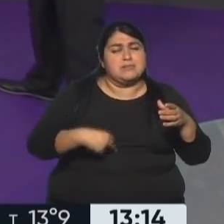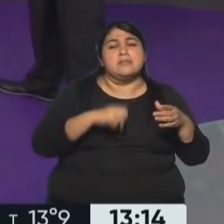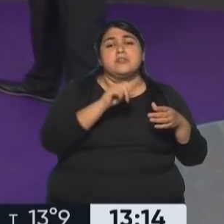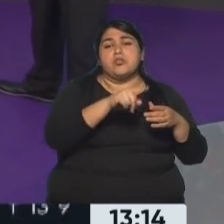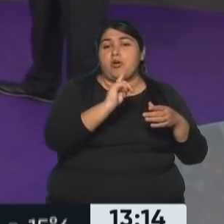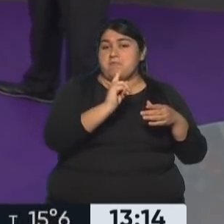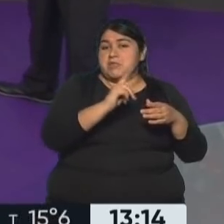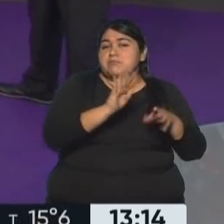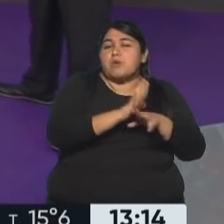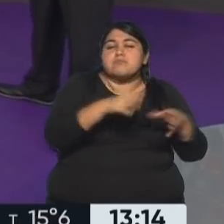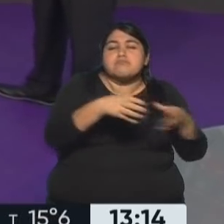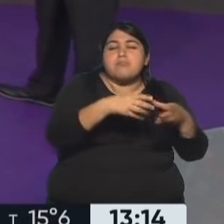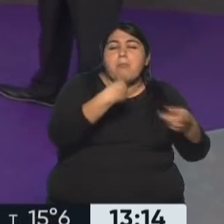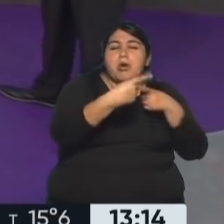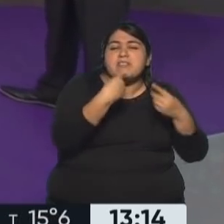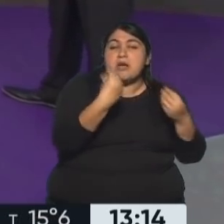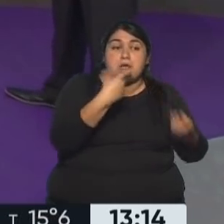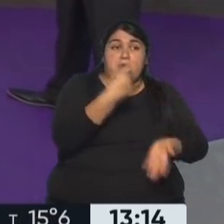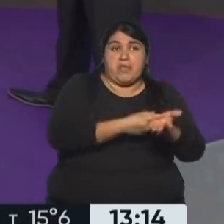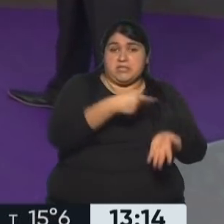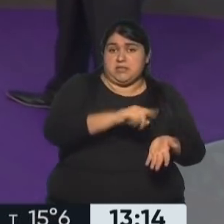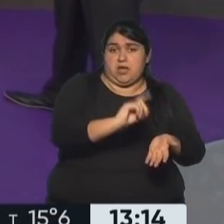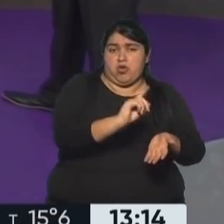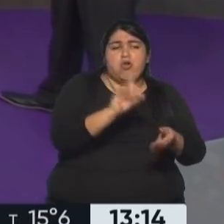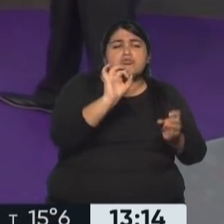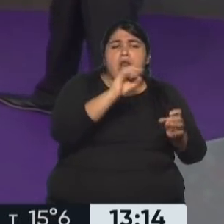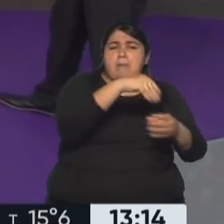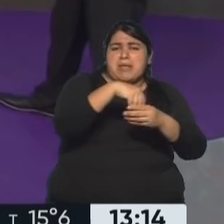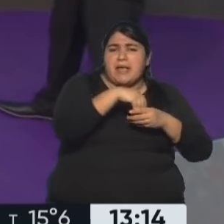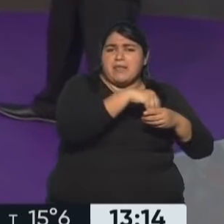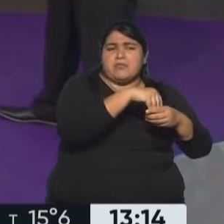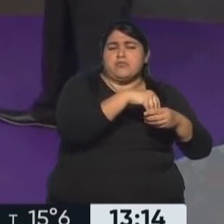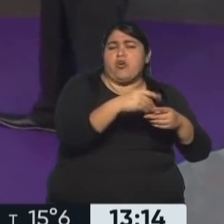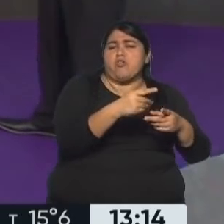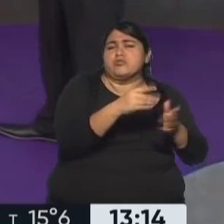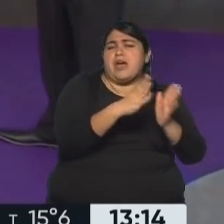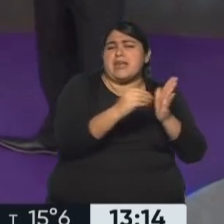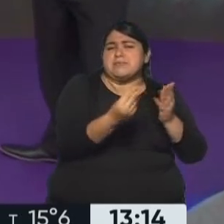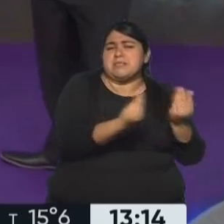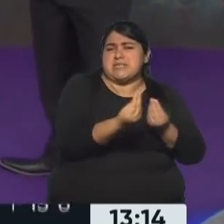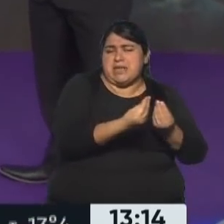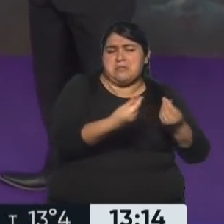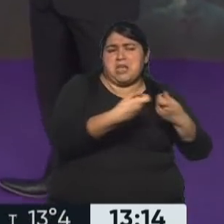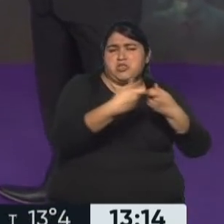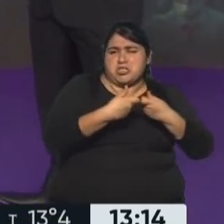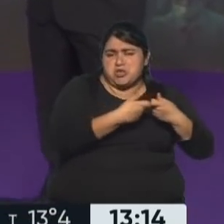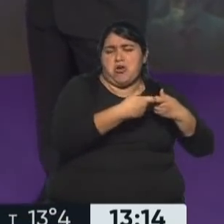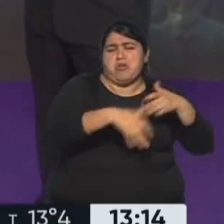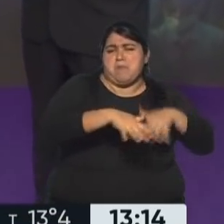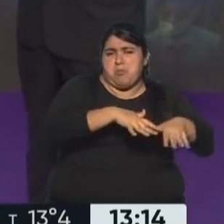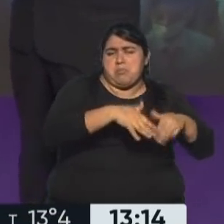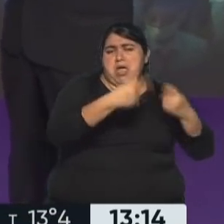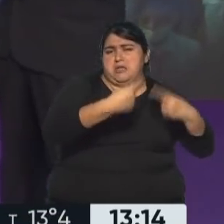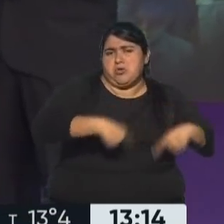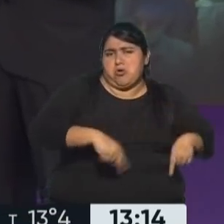bien su nombre, consultivo, es un órgano que no decide y que está integrado por representantes de diferentes organizaciones,